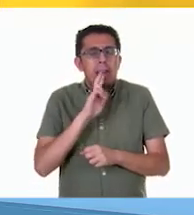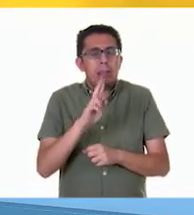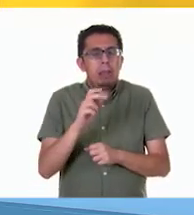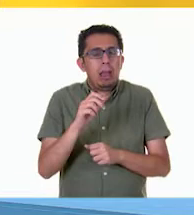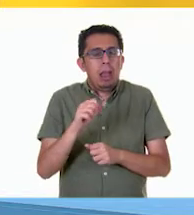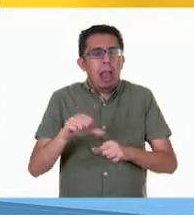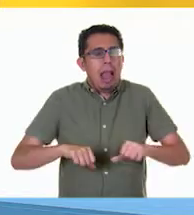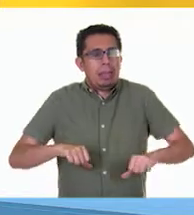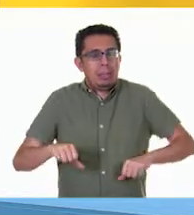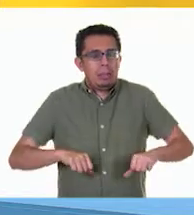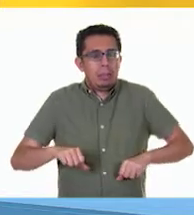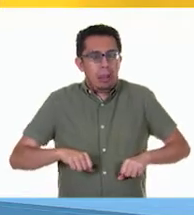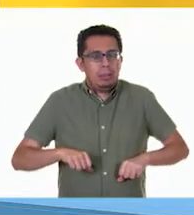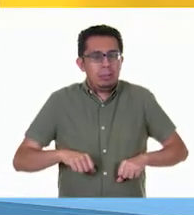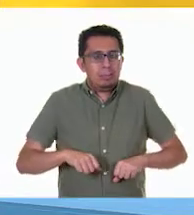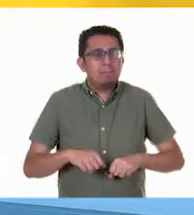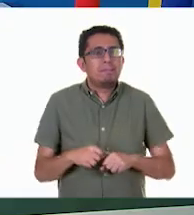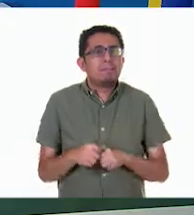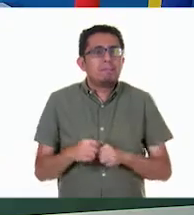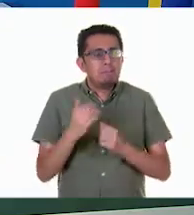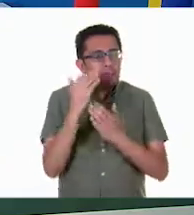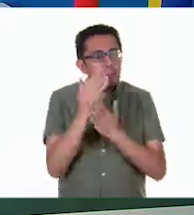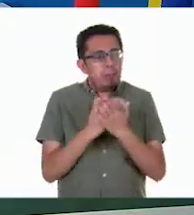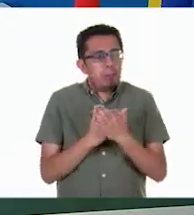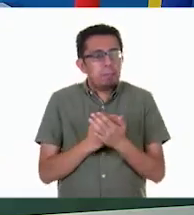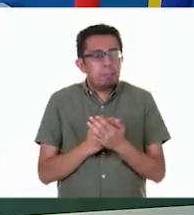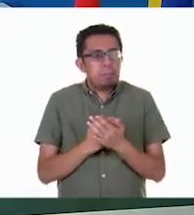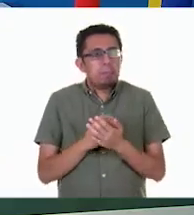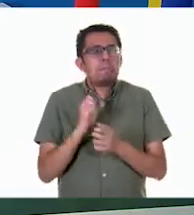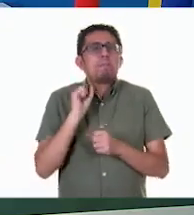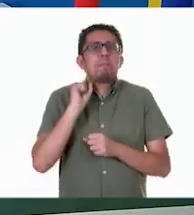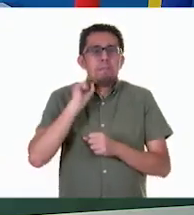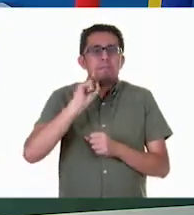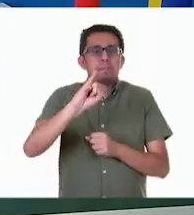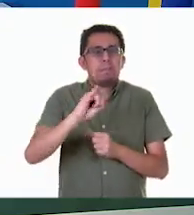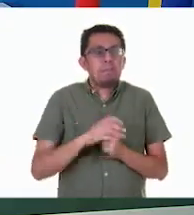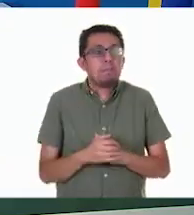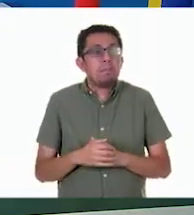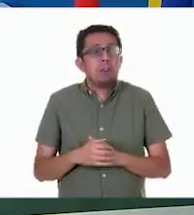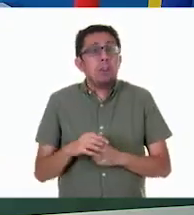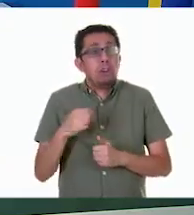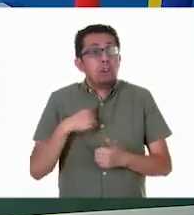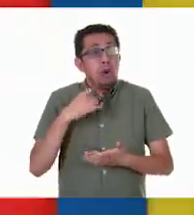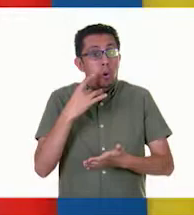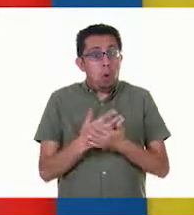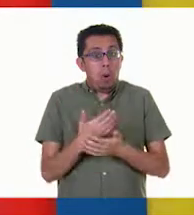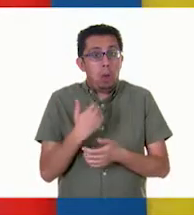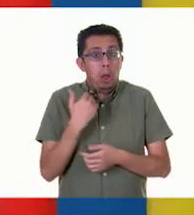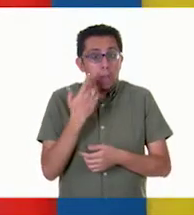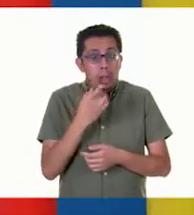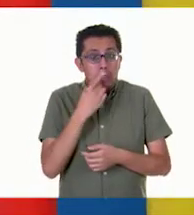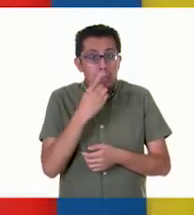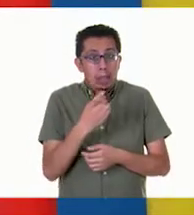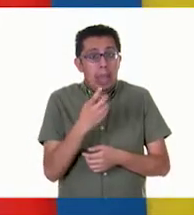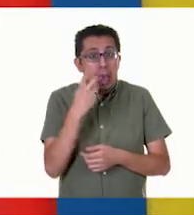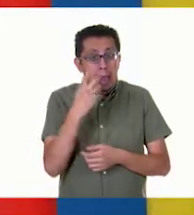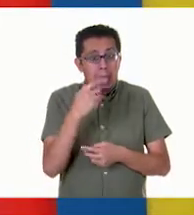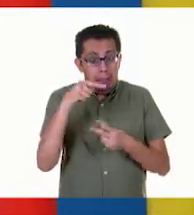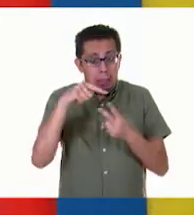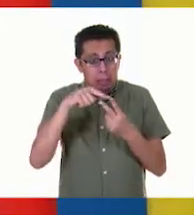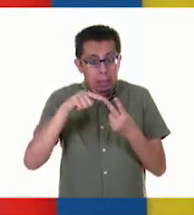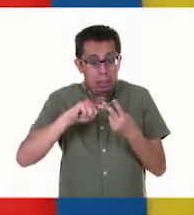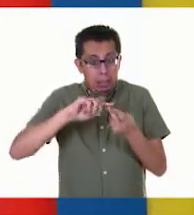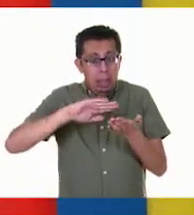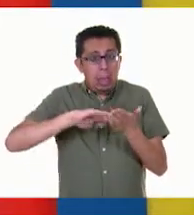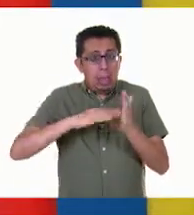actividad 2 de este reto. ¡Sí! ¡Sí! Solo quiero decirles que estas dos estrategias que vivimos aquí